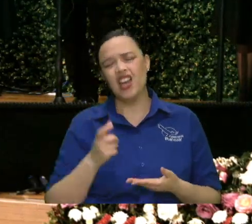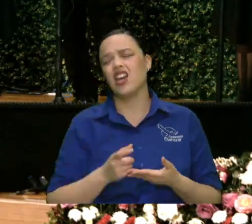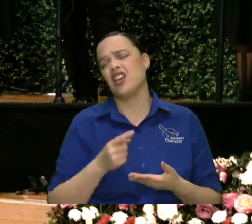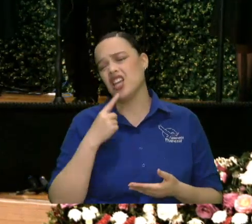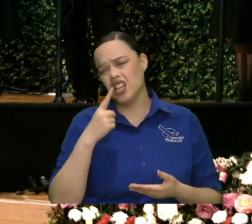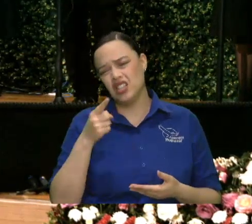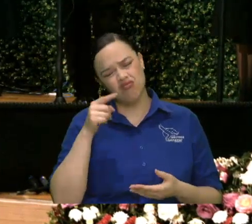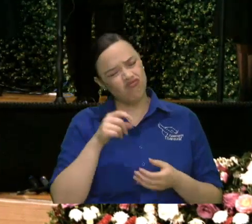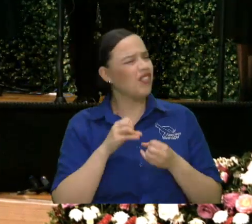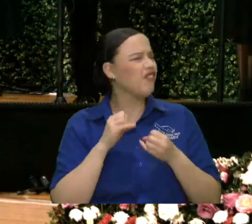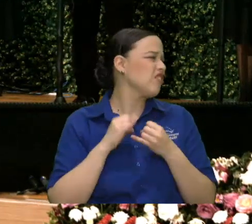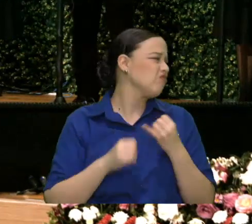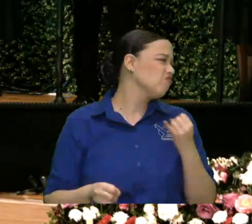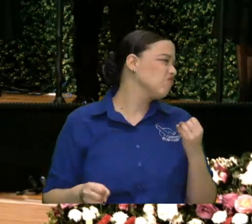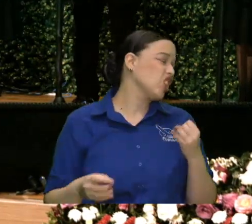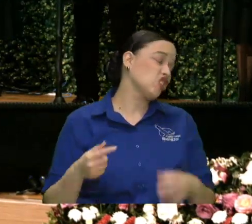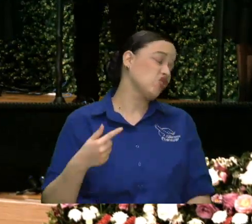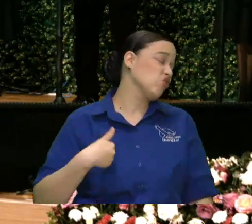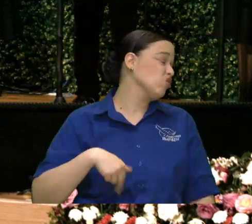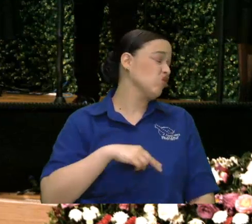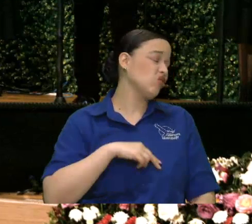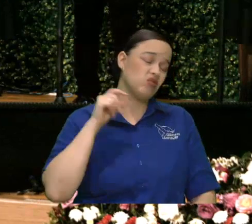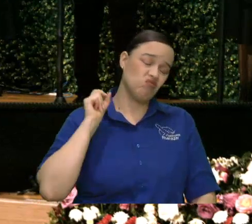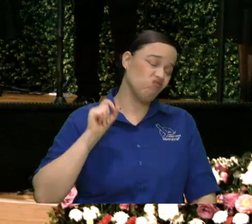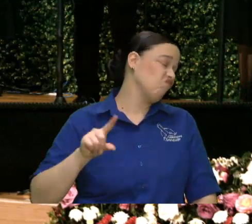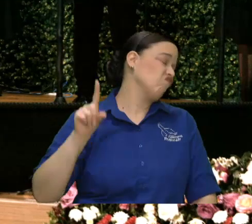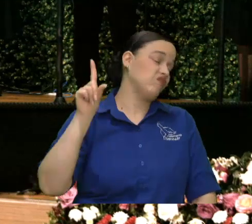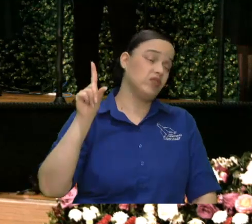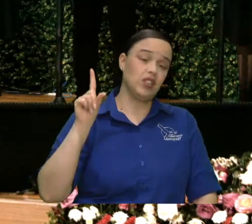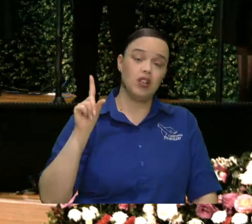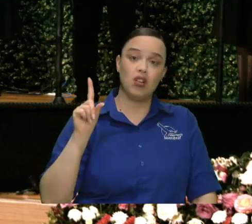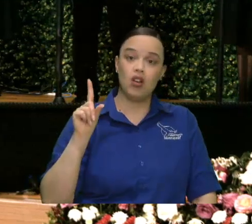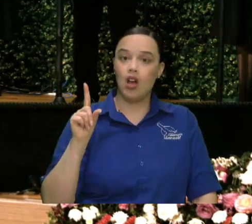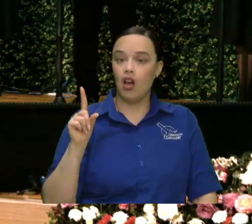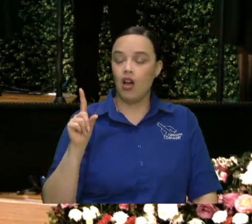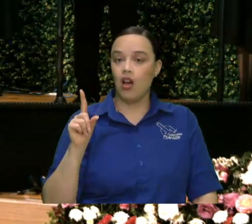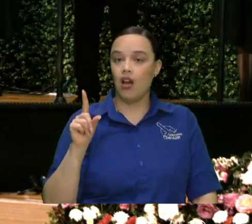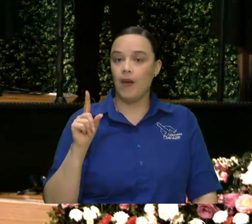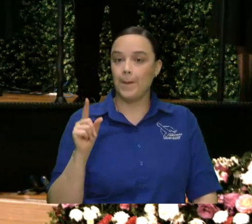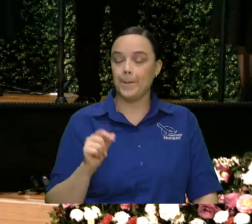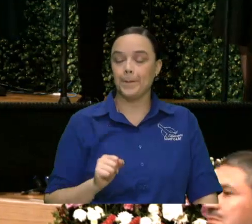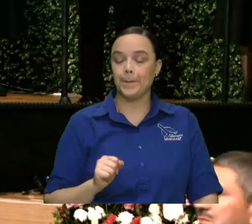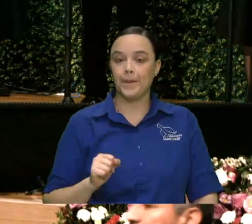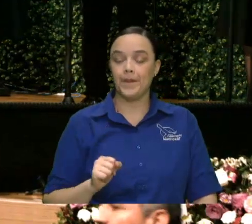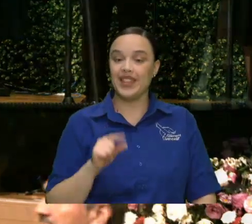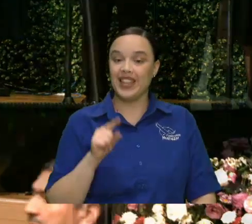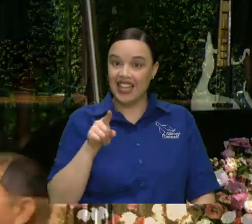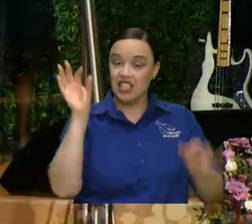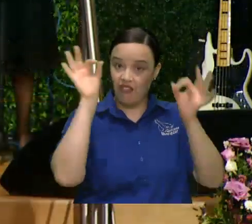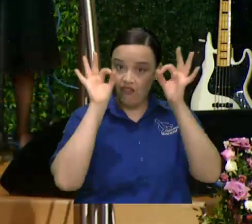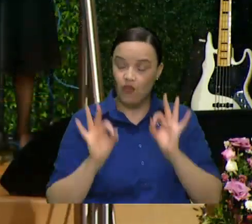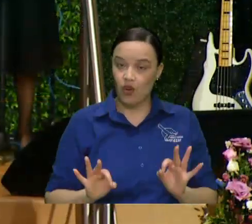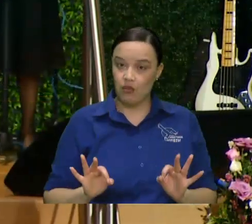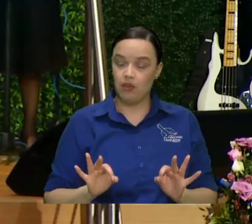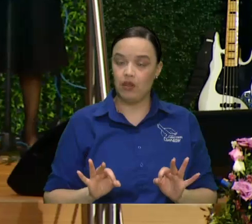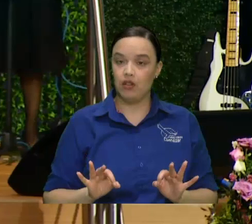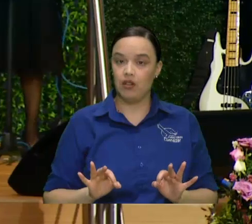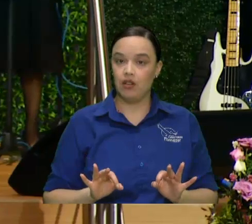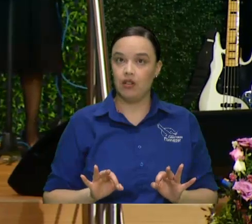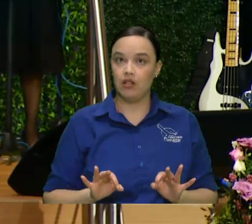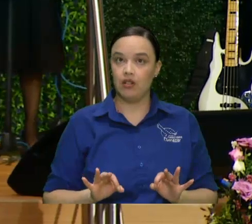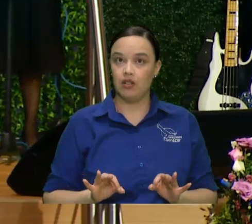ya nos hemos acostumbrado a vivir de esta manera aún de esa manera de